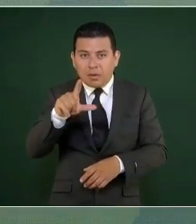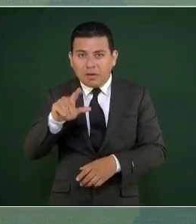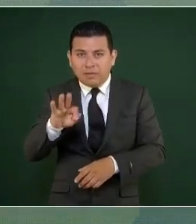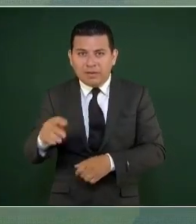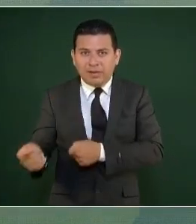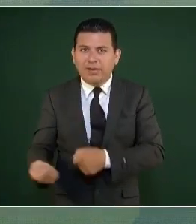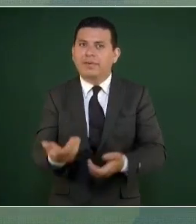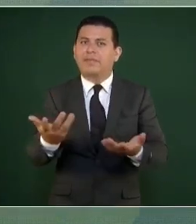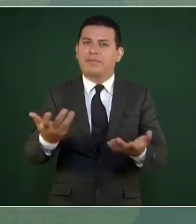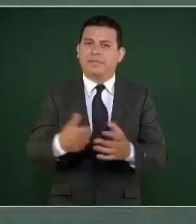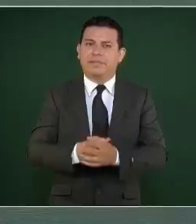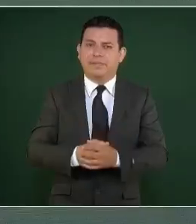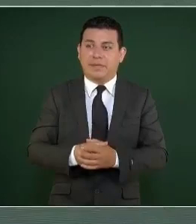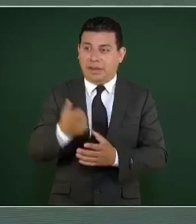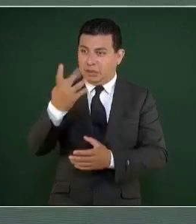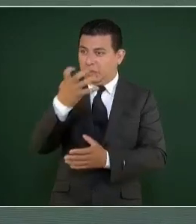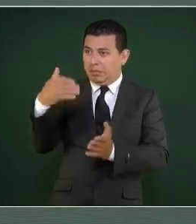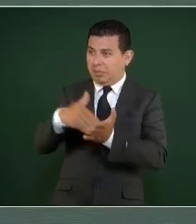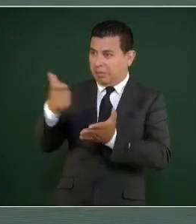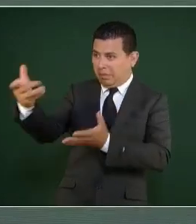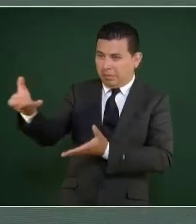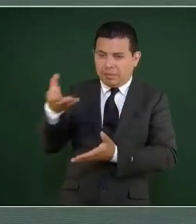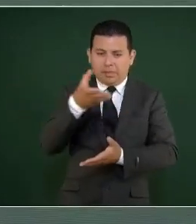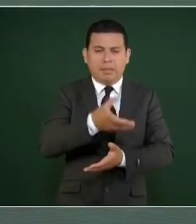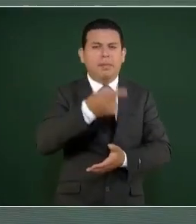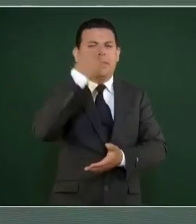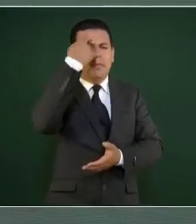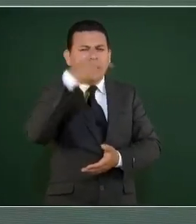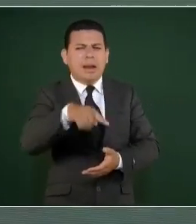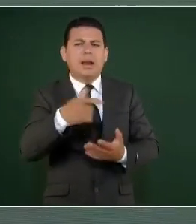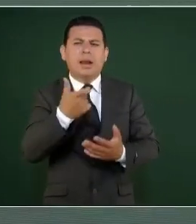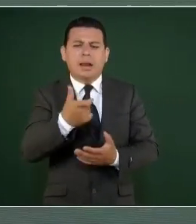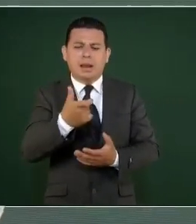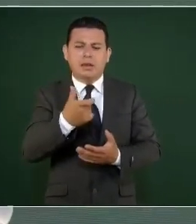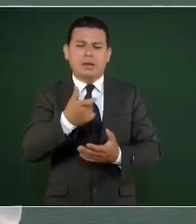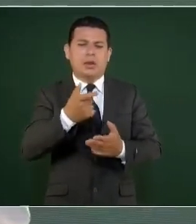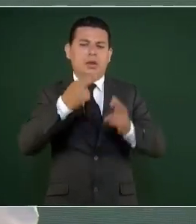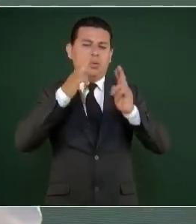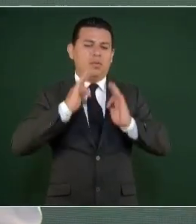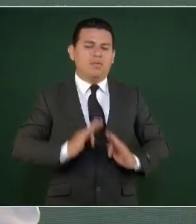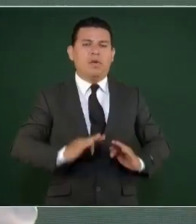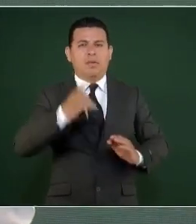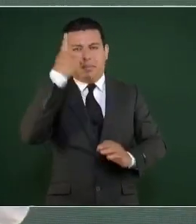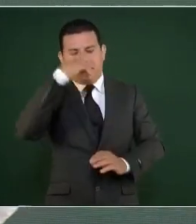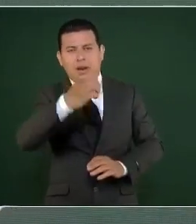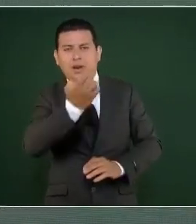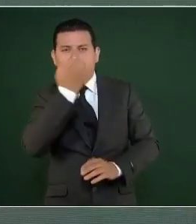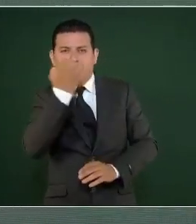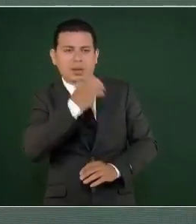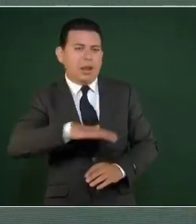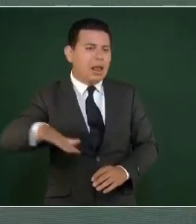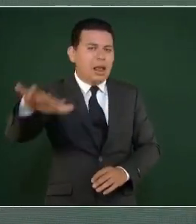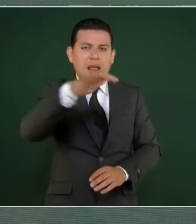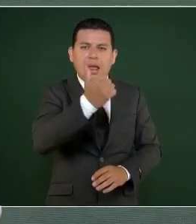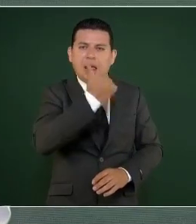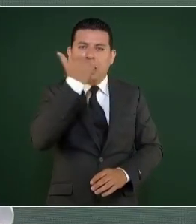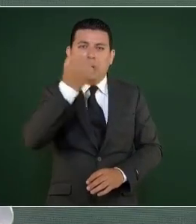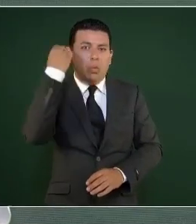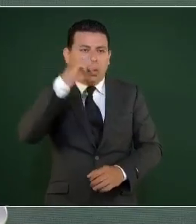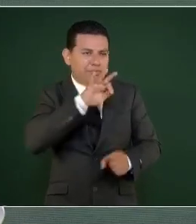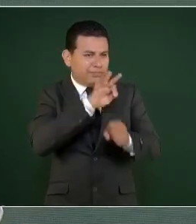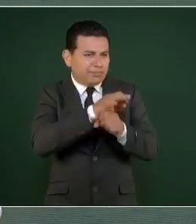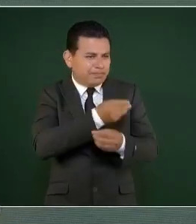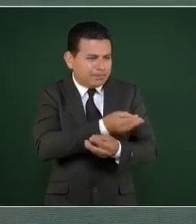se iban a utilizar para entregar los uniformes escolares a todos los estudiantes de Oaxaca.